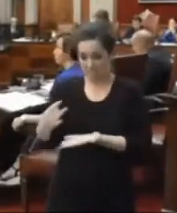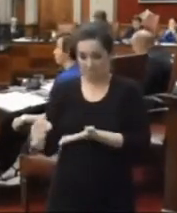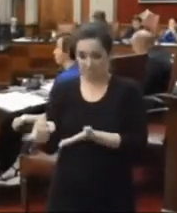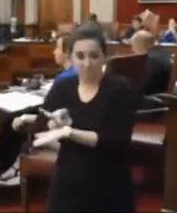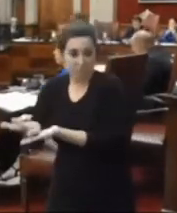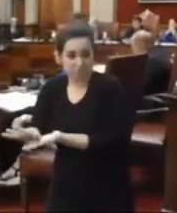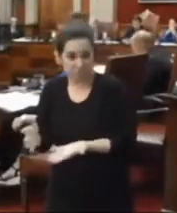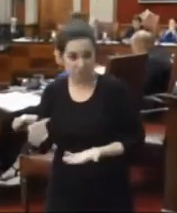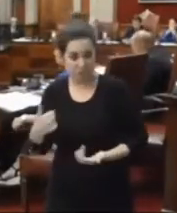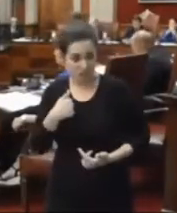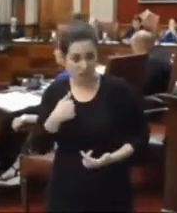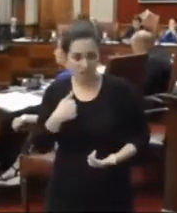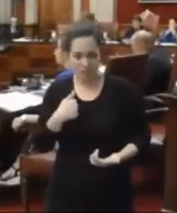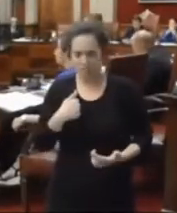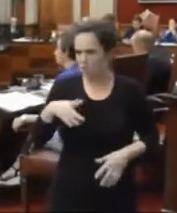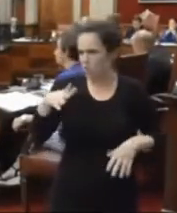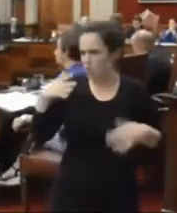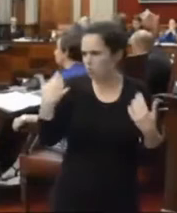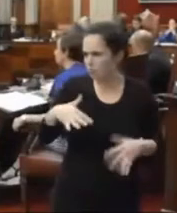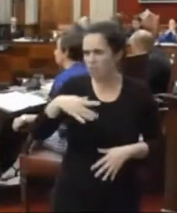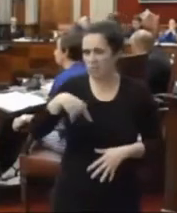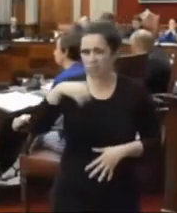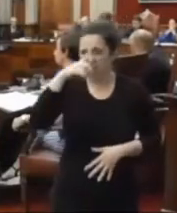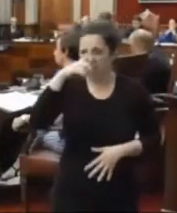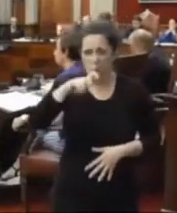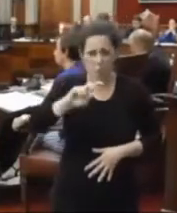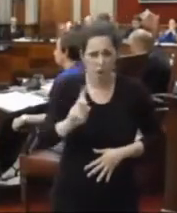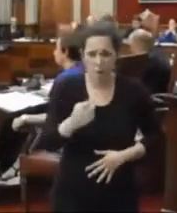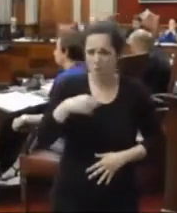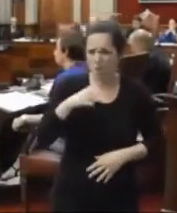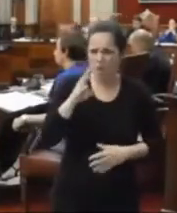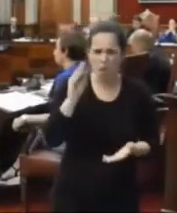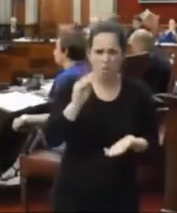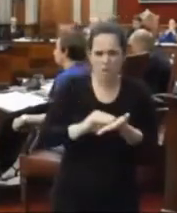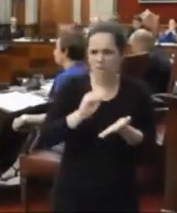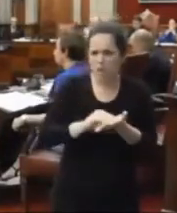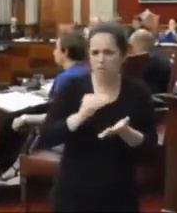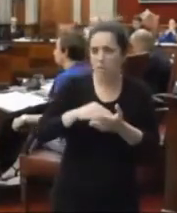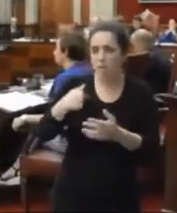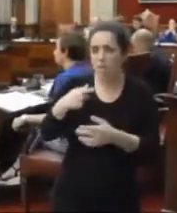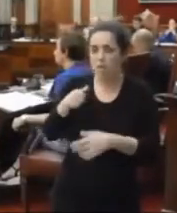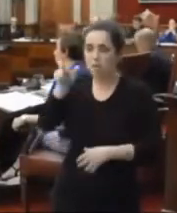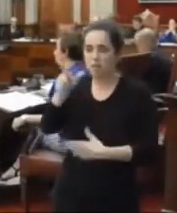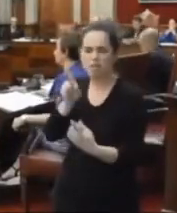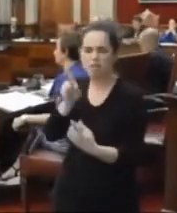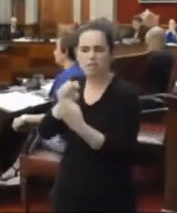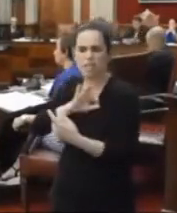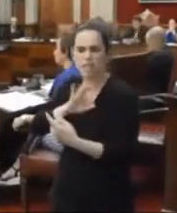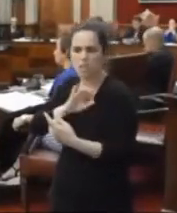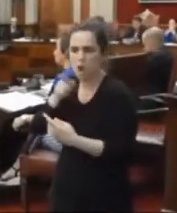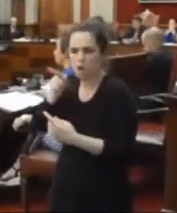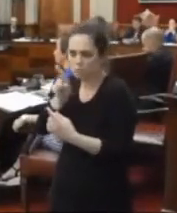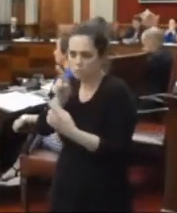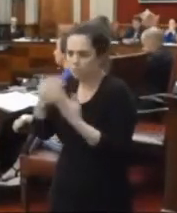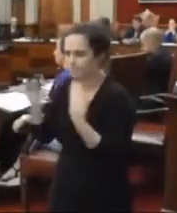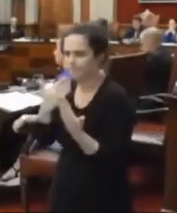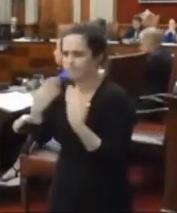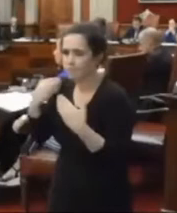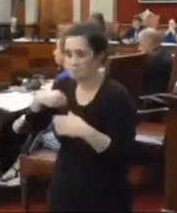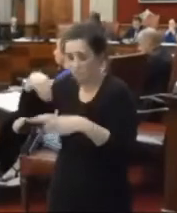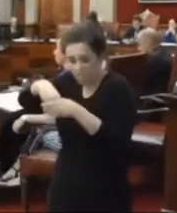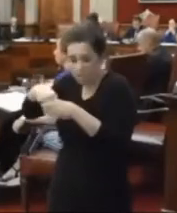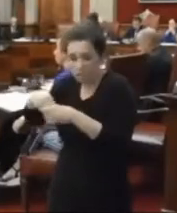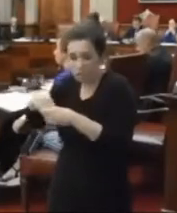sé cuántas veces fuimos a hablar con el señor Parejo en la gerencia de urbanismo